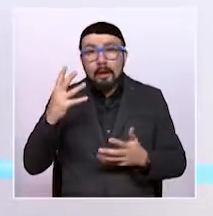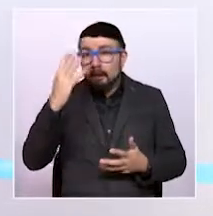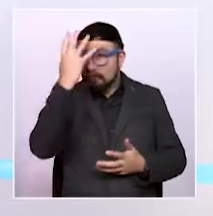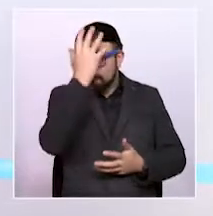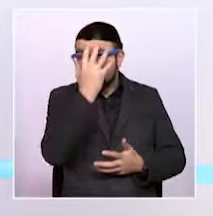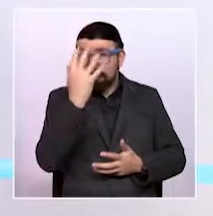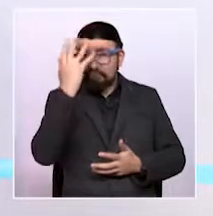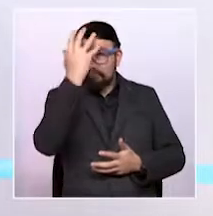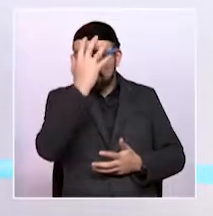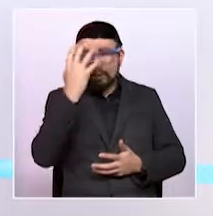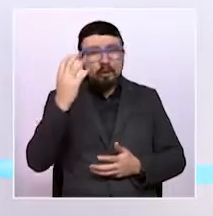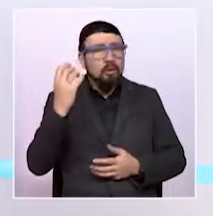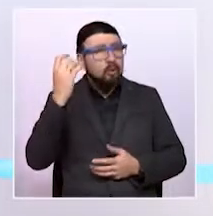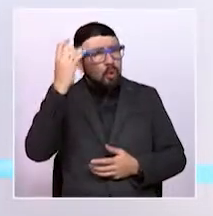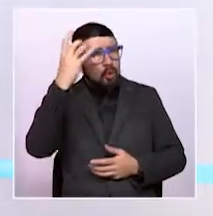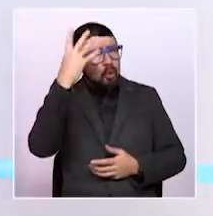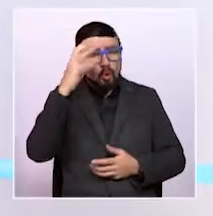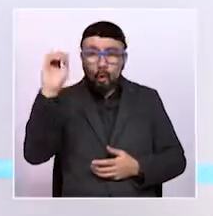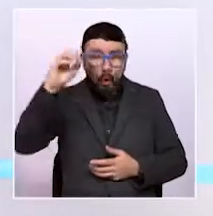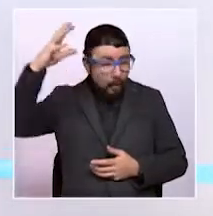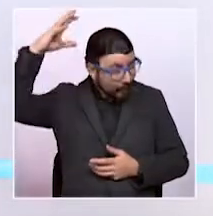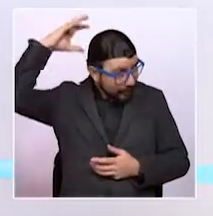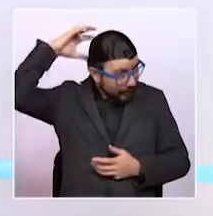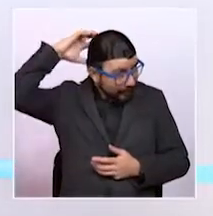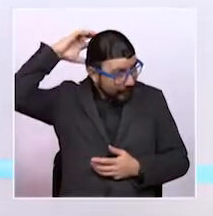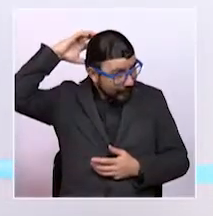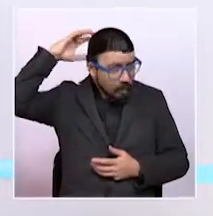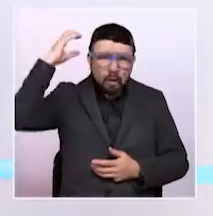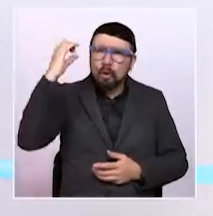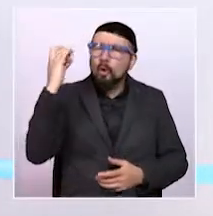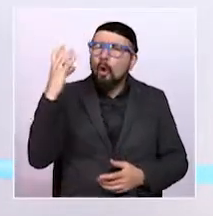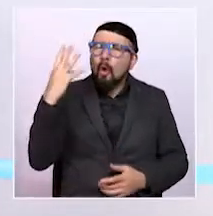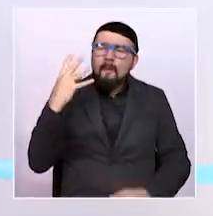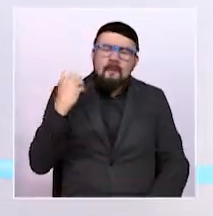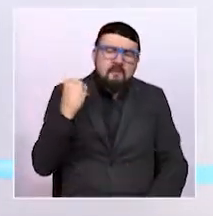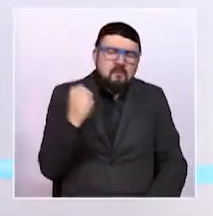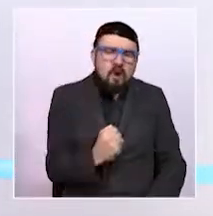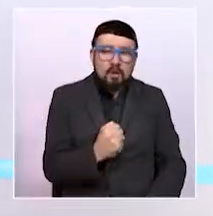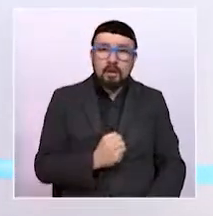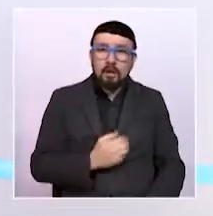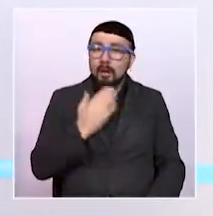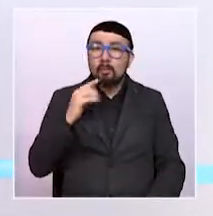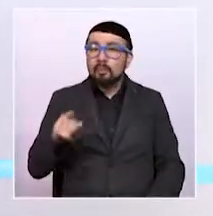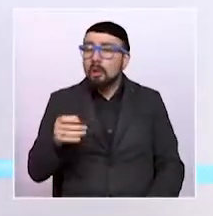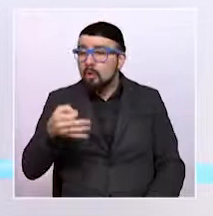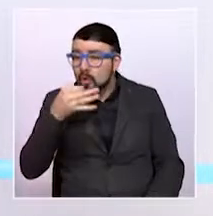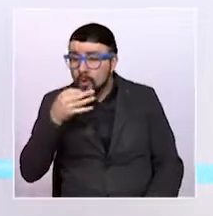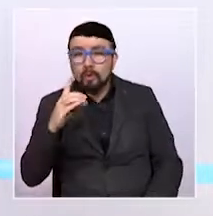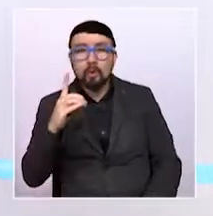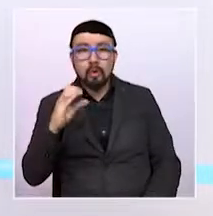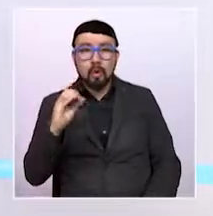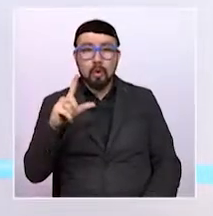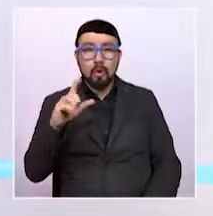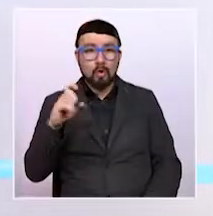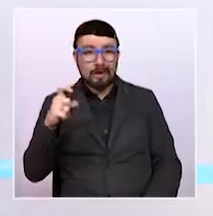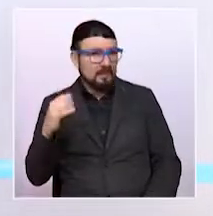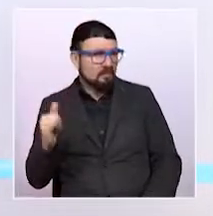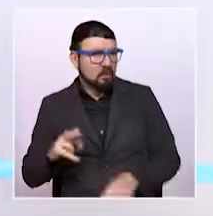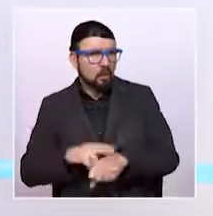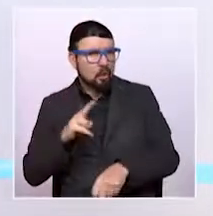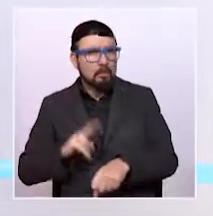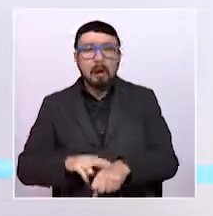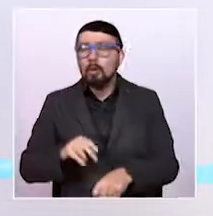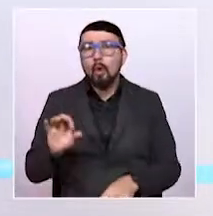en la zona occipital la región posterior que el severo severo se refiere a que usted se toma 2 dobles-dobles comunes y corrientes 2